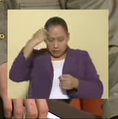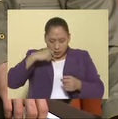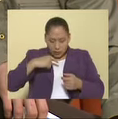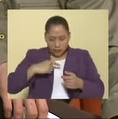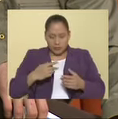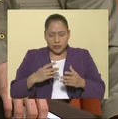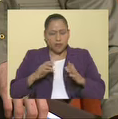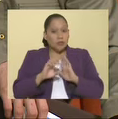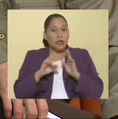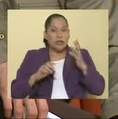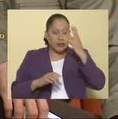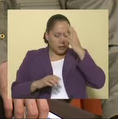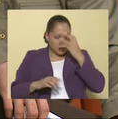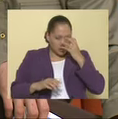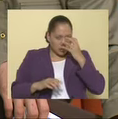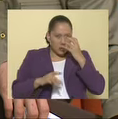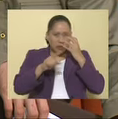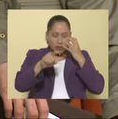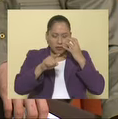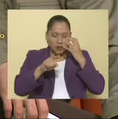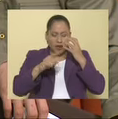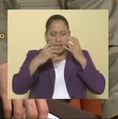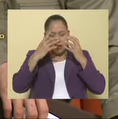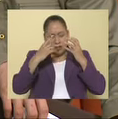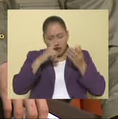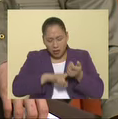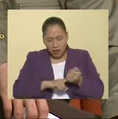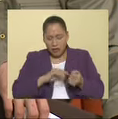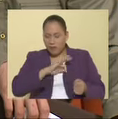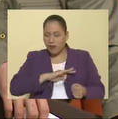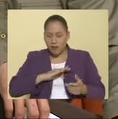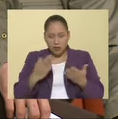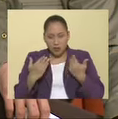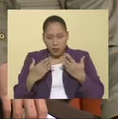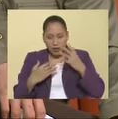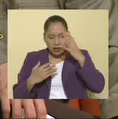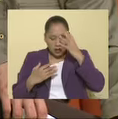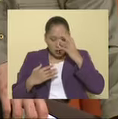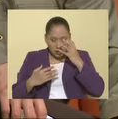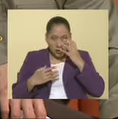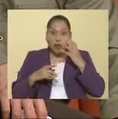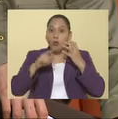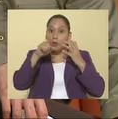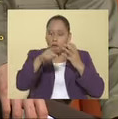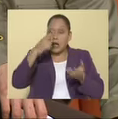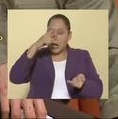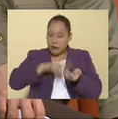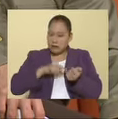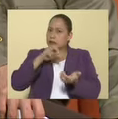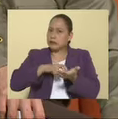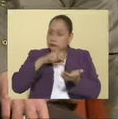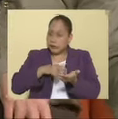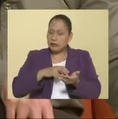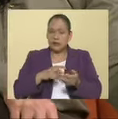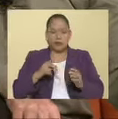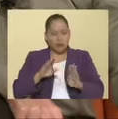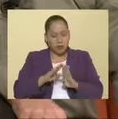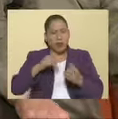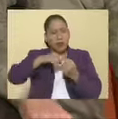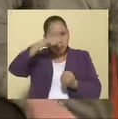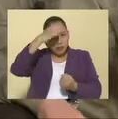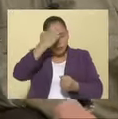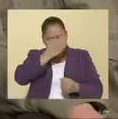por ejemplo, una tristeza que te está arrancando la felicidad, y si tú te pones a trabajar internamente, te